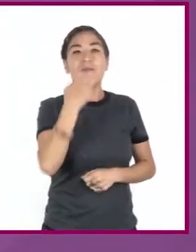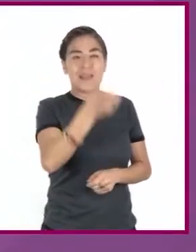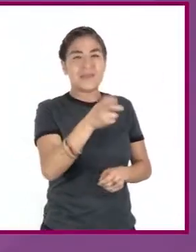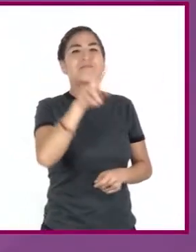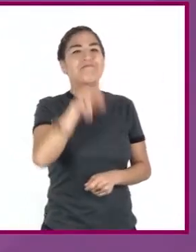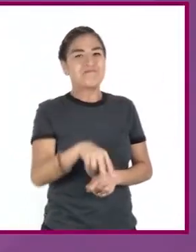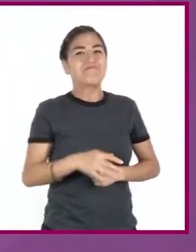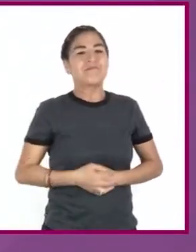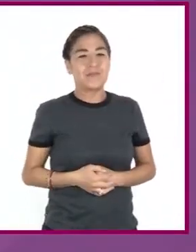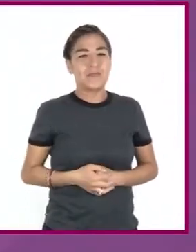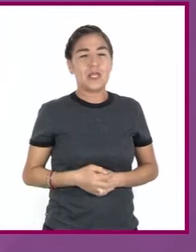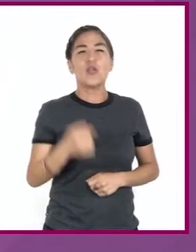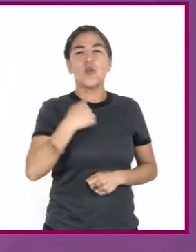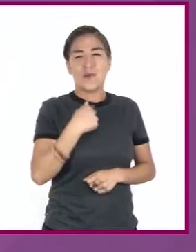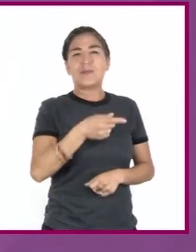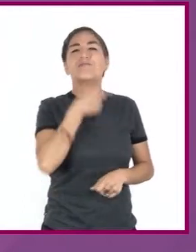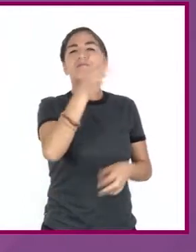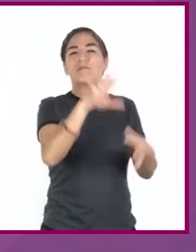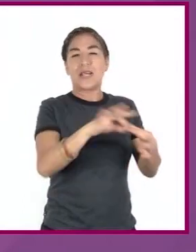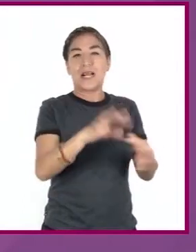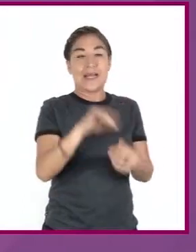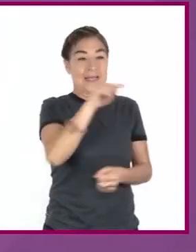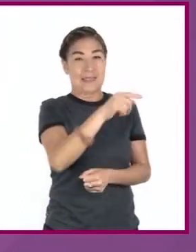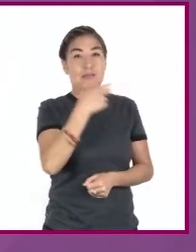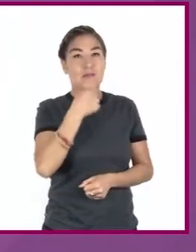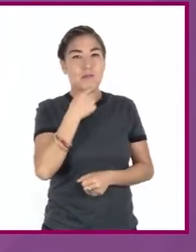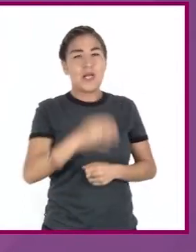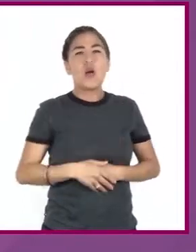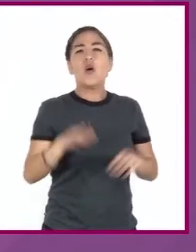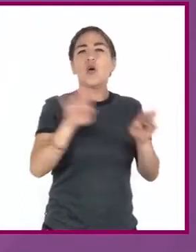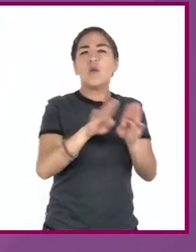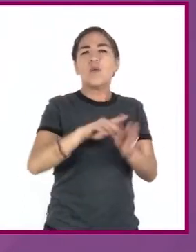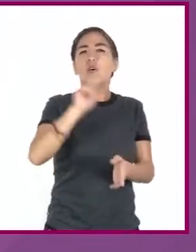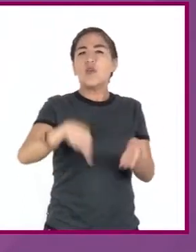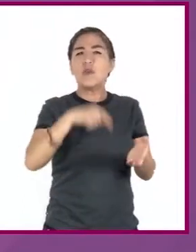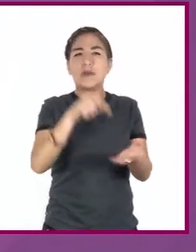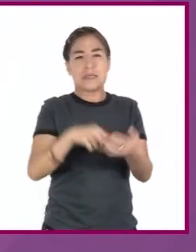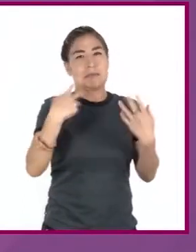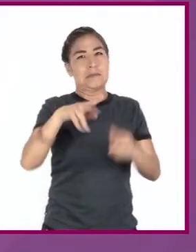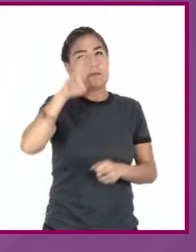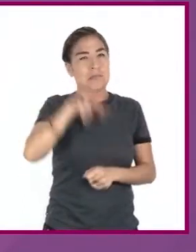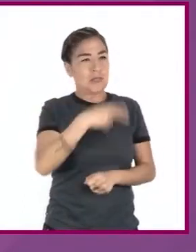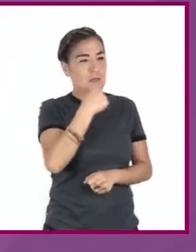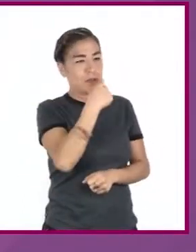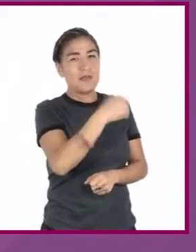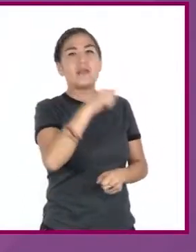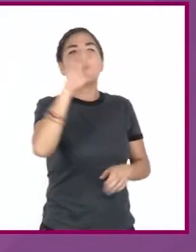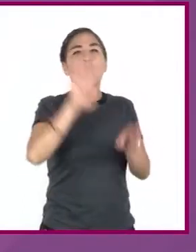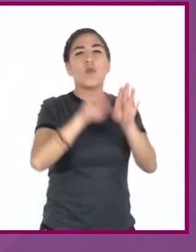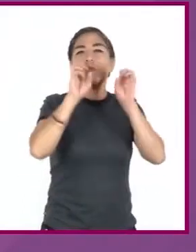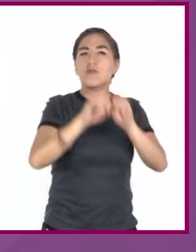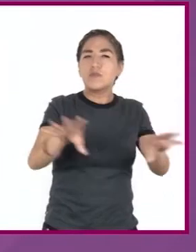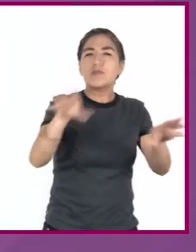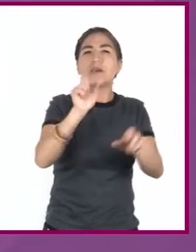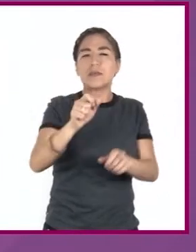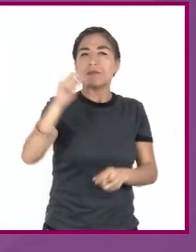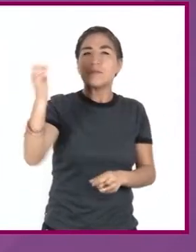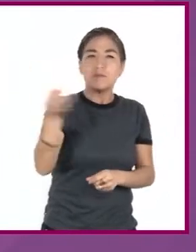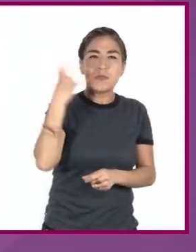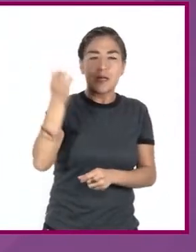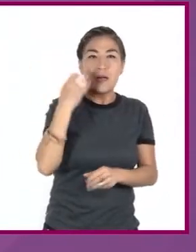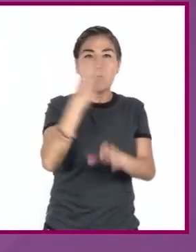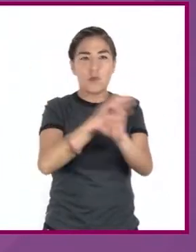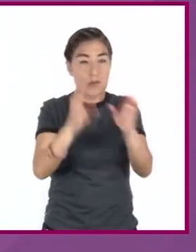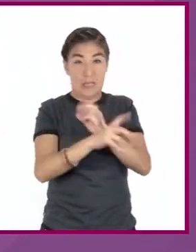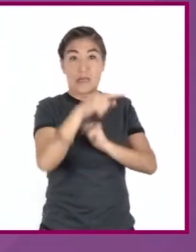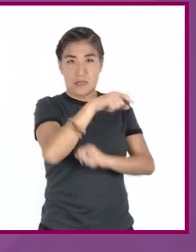es. Déjame decirte que Humphrey era uno de los mejores divulgadores y no solo explicaba cosas, también realizaba